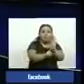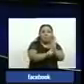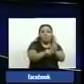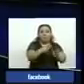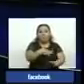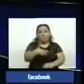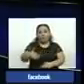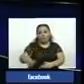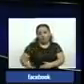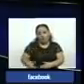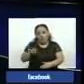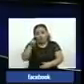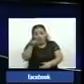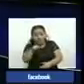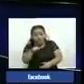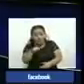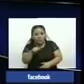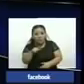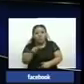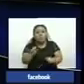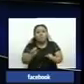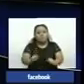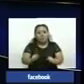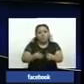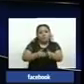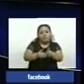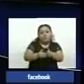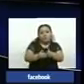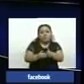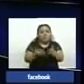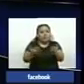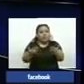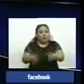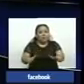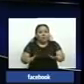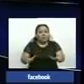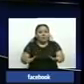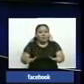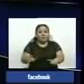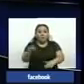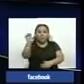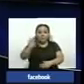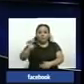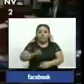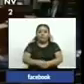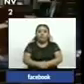este acuerdo que podría entrar en vigencia una vez sea tratado en enero.